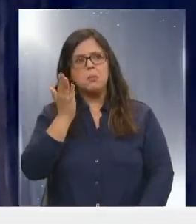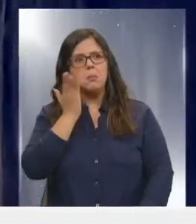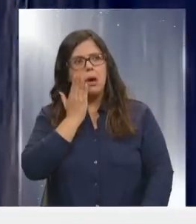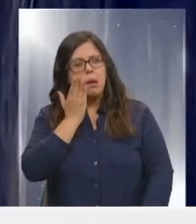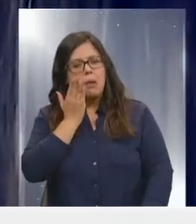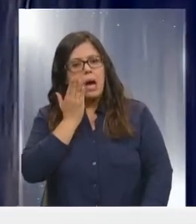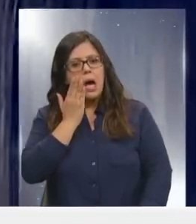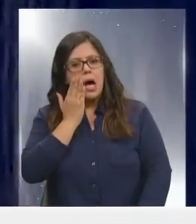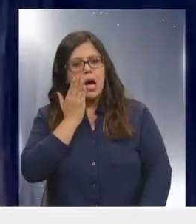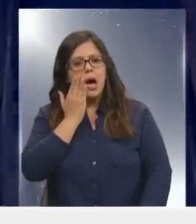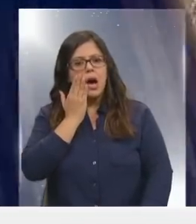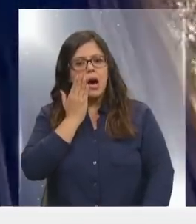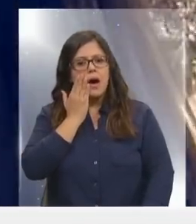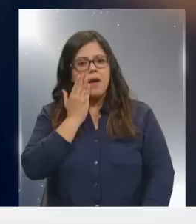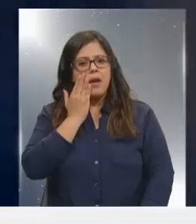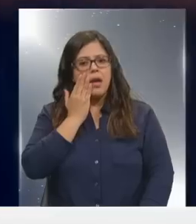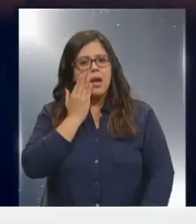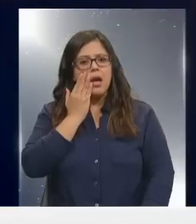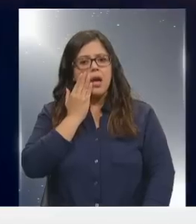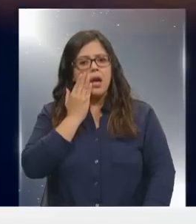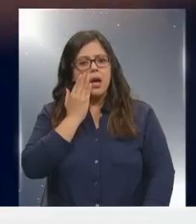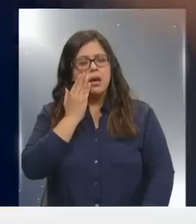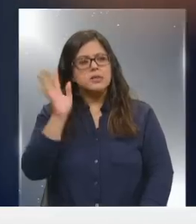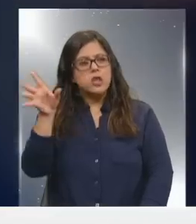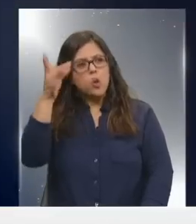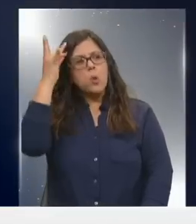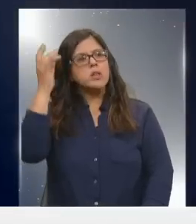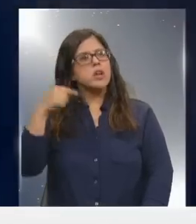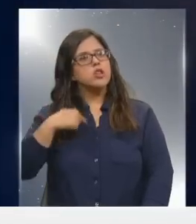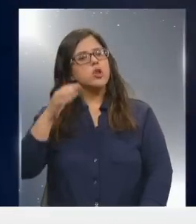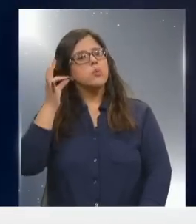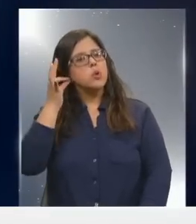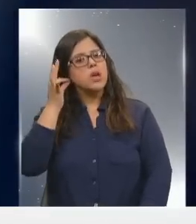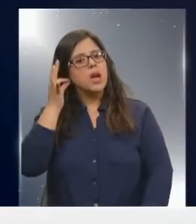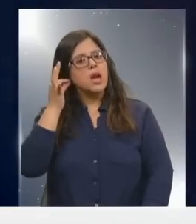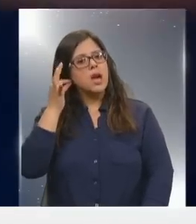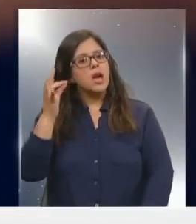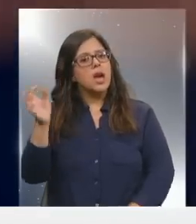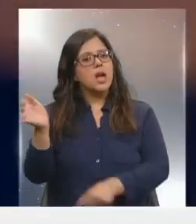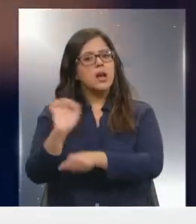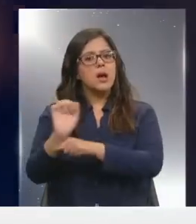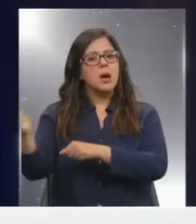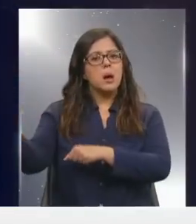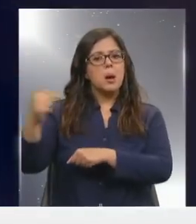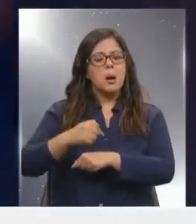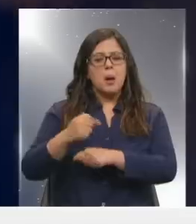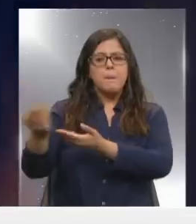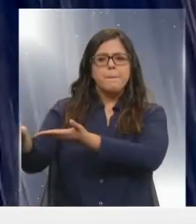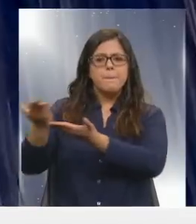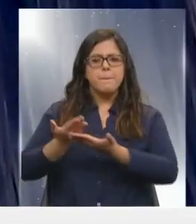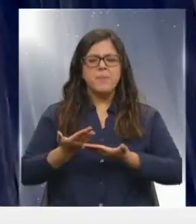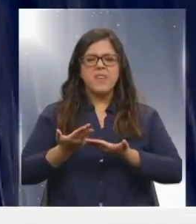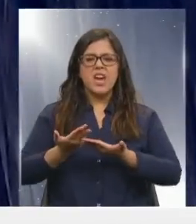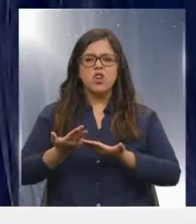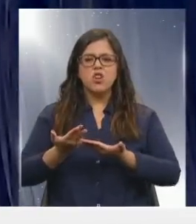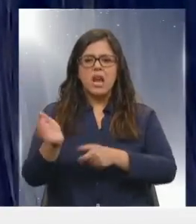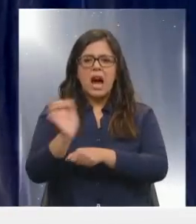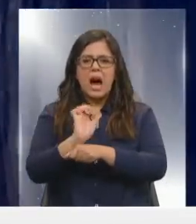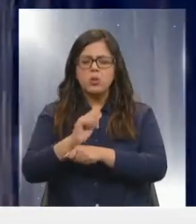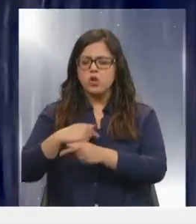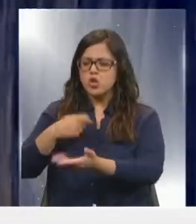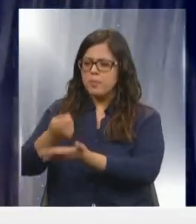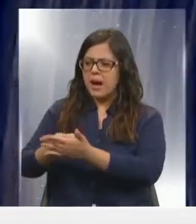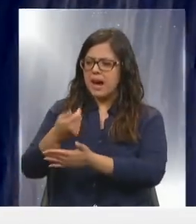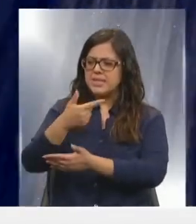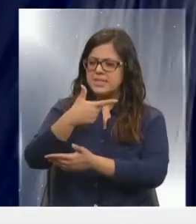amable porque se dio cuenta que yo era mujer. Llegaron con el auto acá, me dijo, me lo ofrecieron en 700 mil pesos. Y a